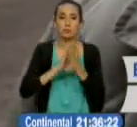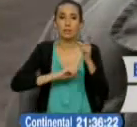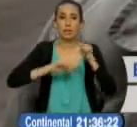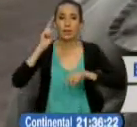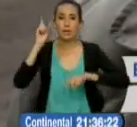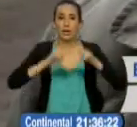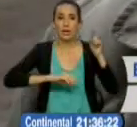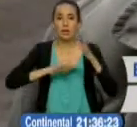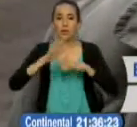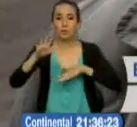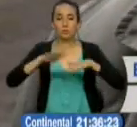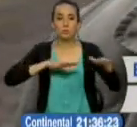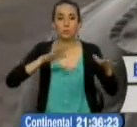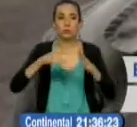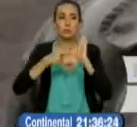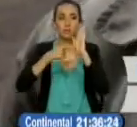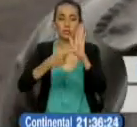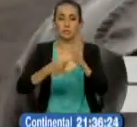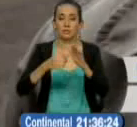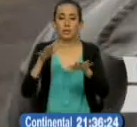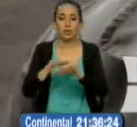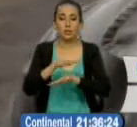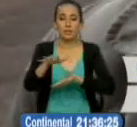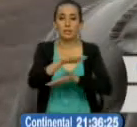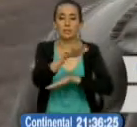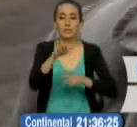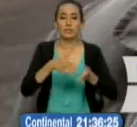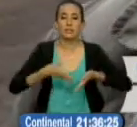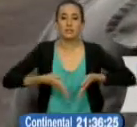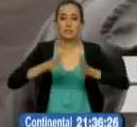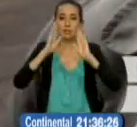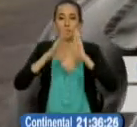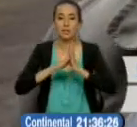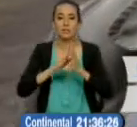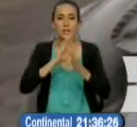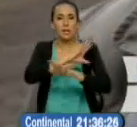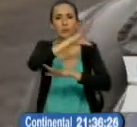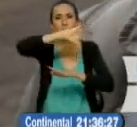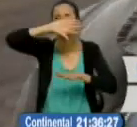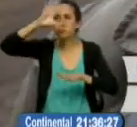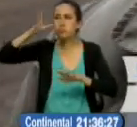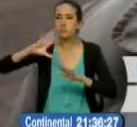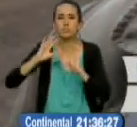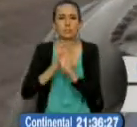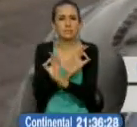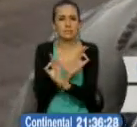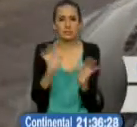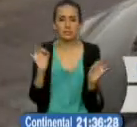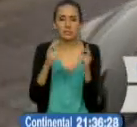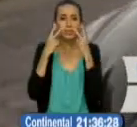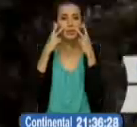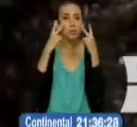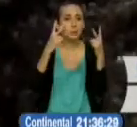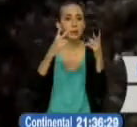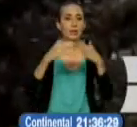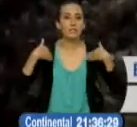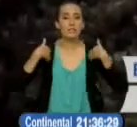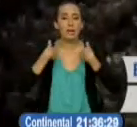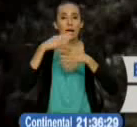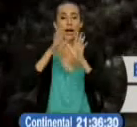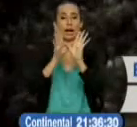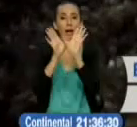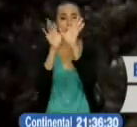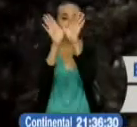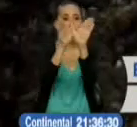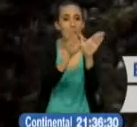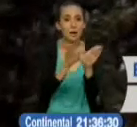la orquídea, tenemos los ríos, tenemos los caminos, el paisaje mismo, la naturaleza en sí, el avistamiento de aves. Son